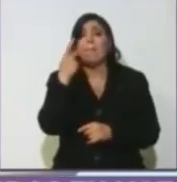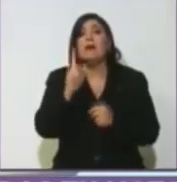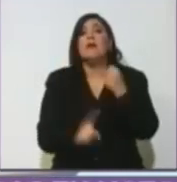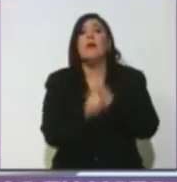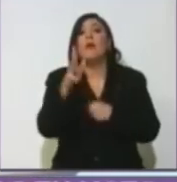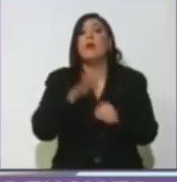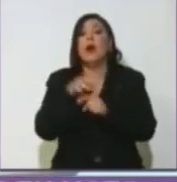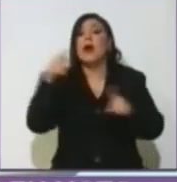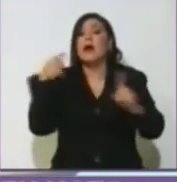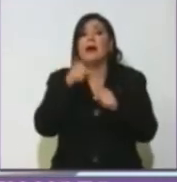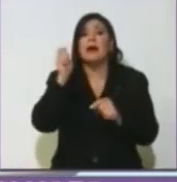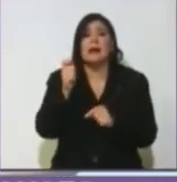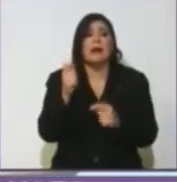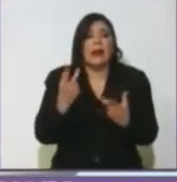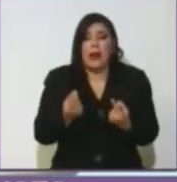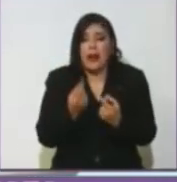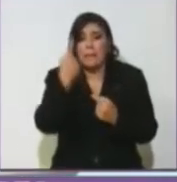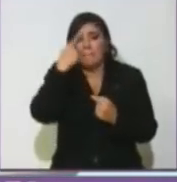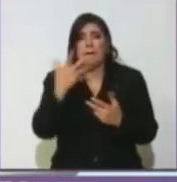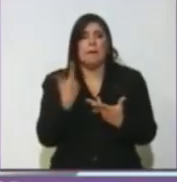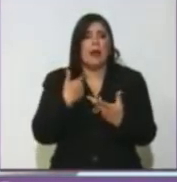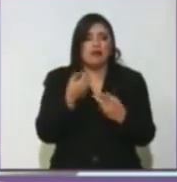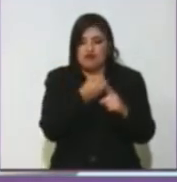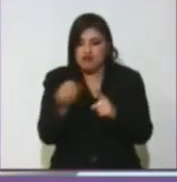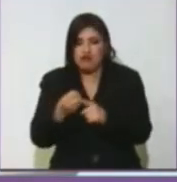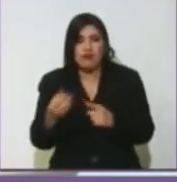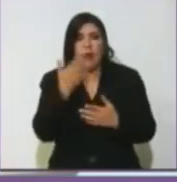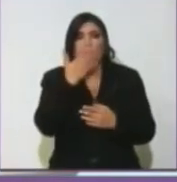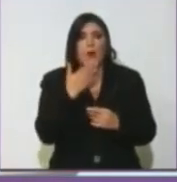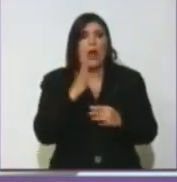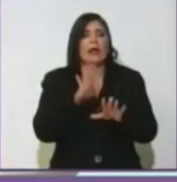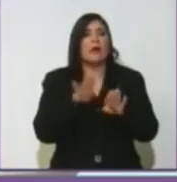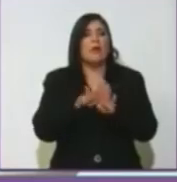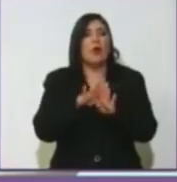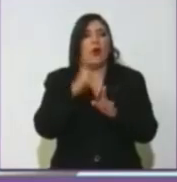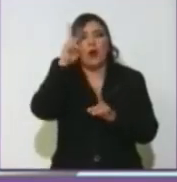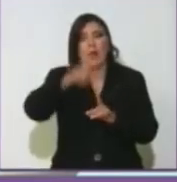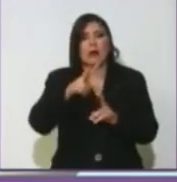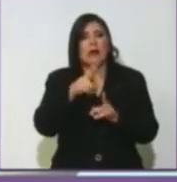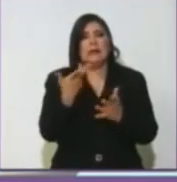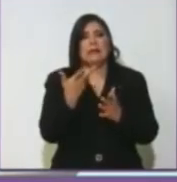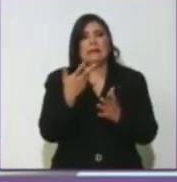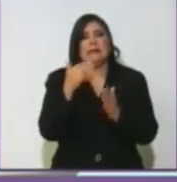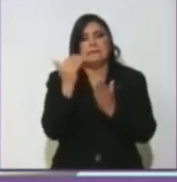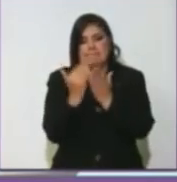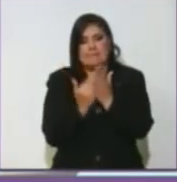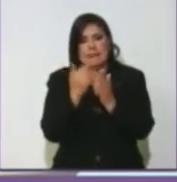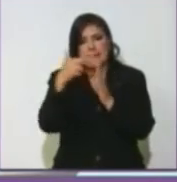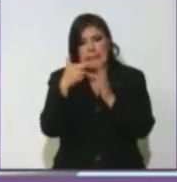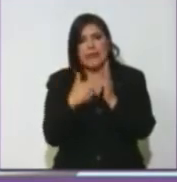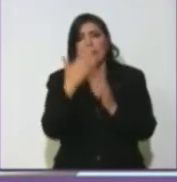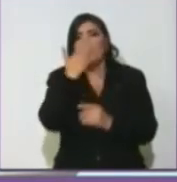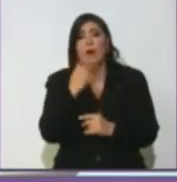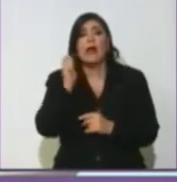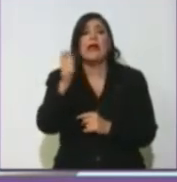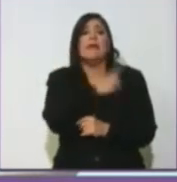es que no hay capacidad de reacción no hay organización no hay disciplina y eso tiene que ver con un buen jefe de la policía como un secretario